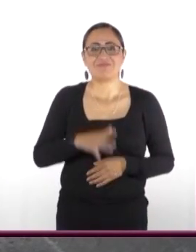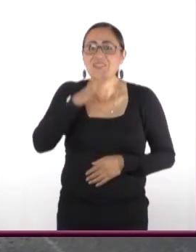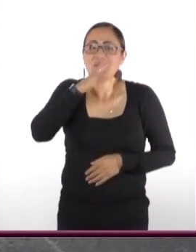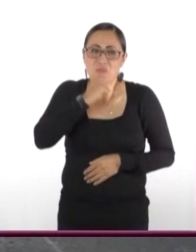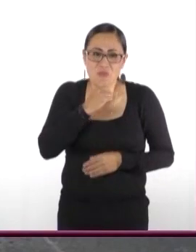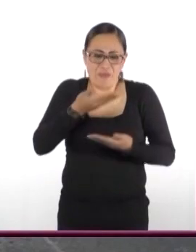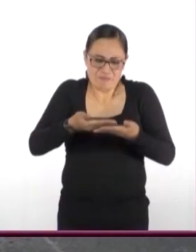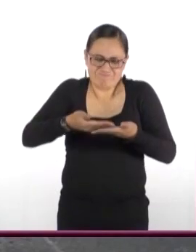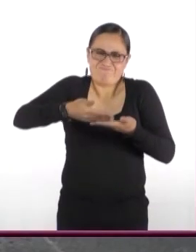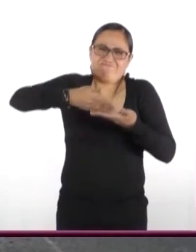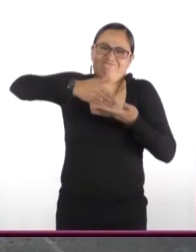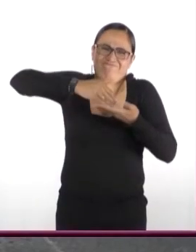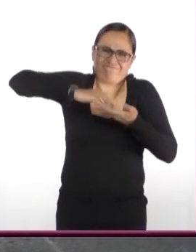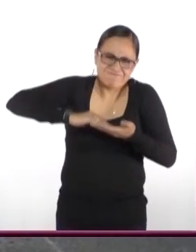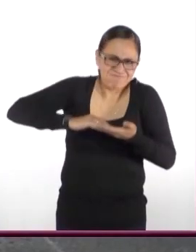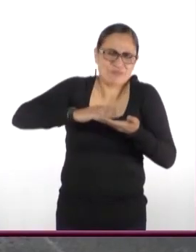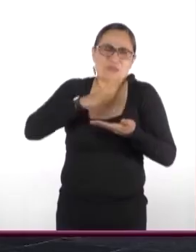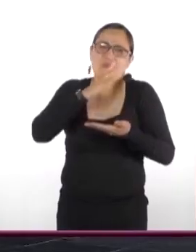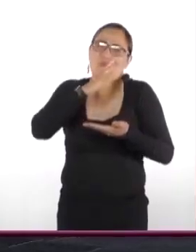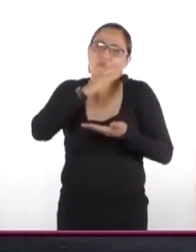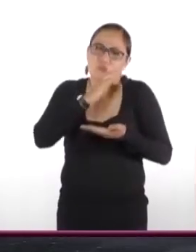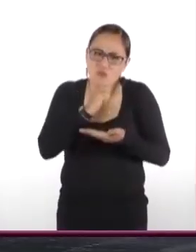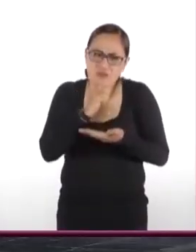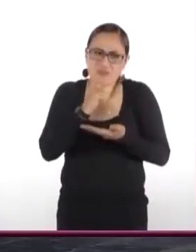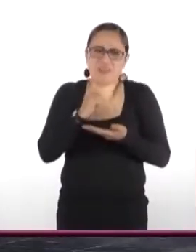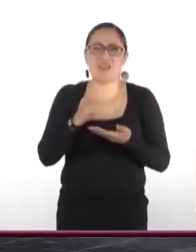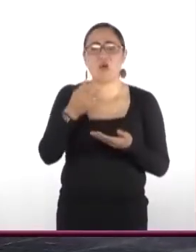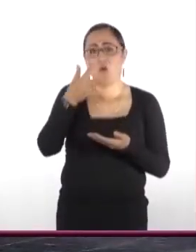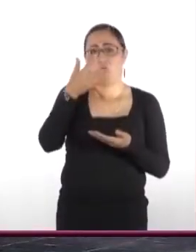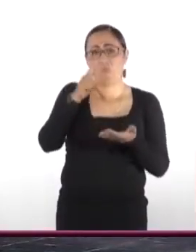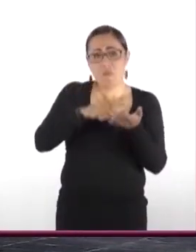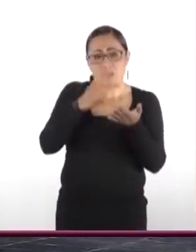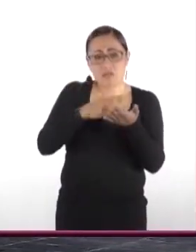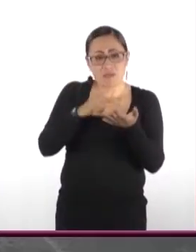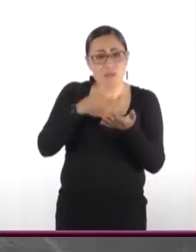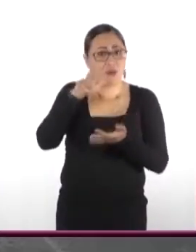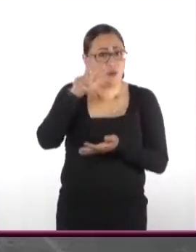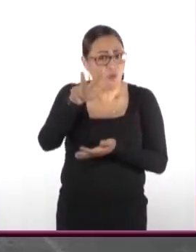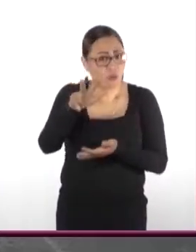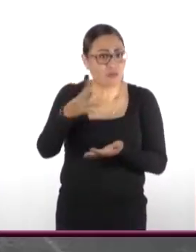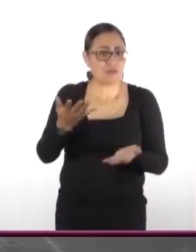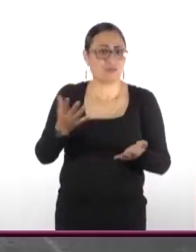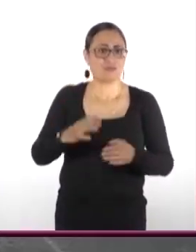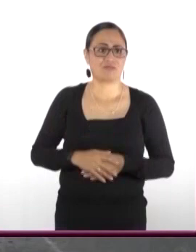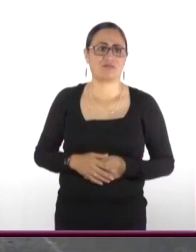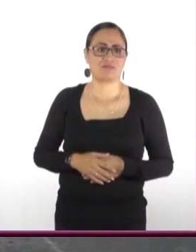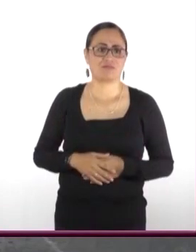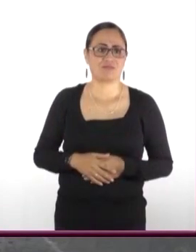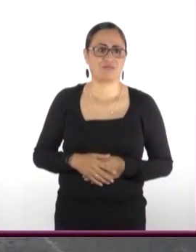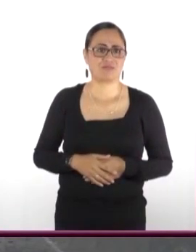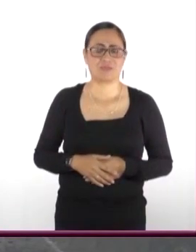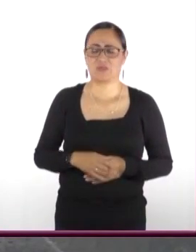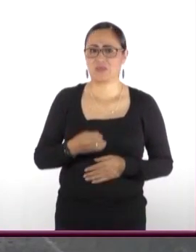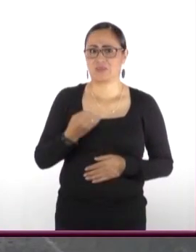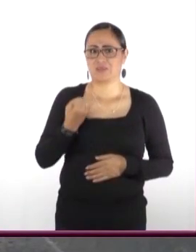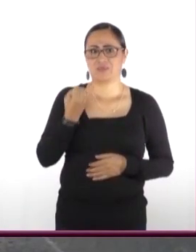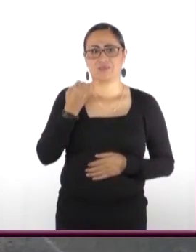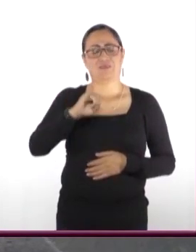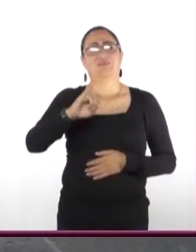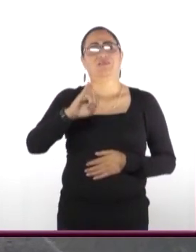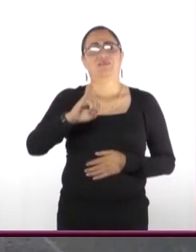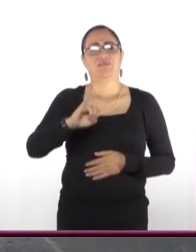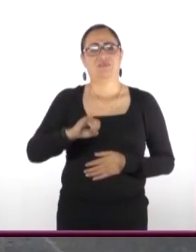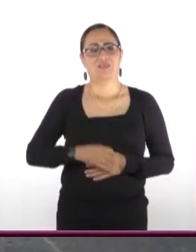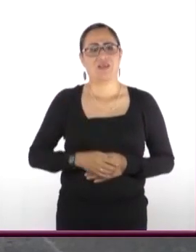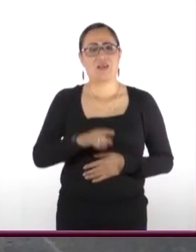No se puede. Sí, no, ya esto es un pañal. 8. 8 veces. Eso fue. 8 ¡Qué veces. increíble!